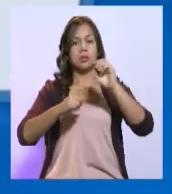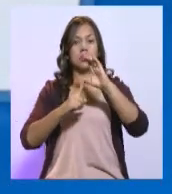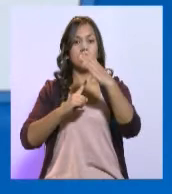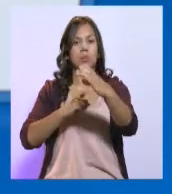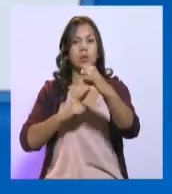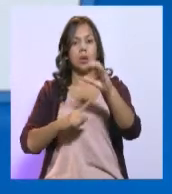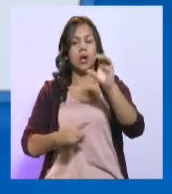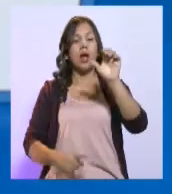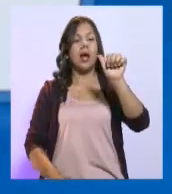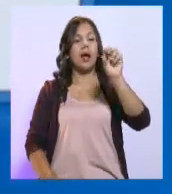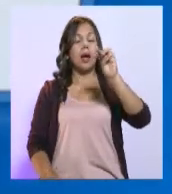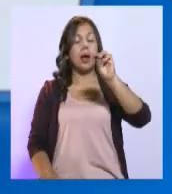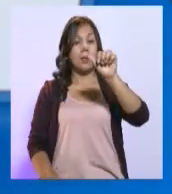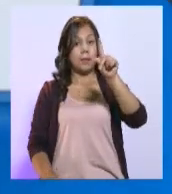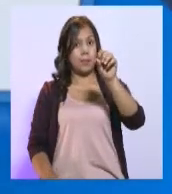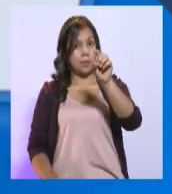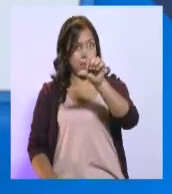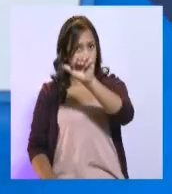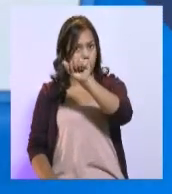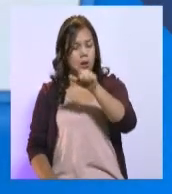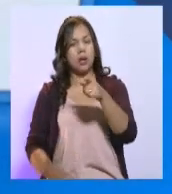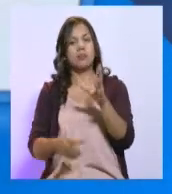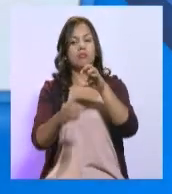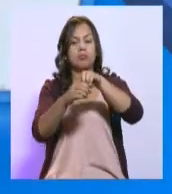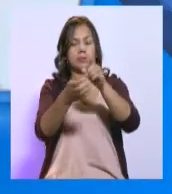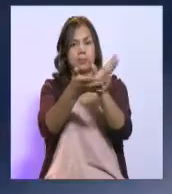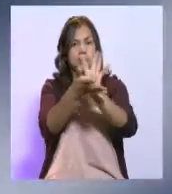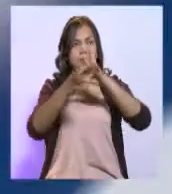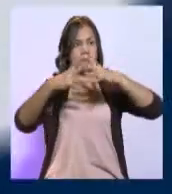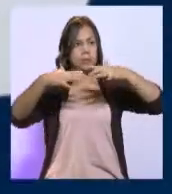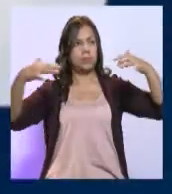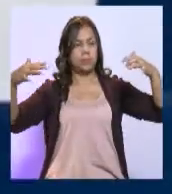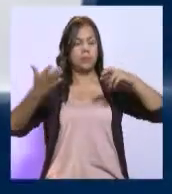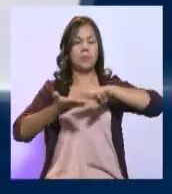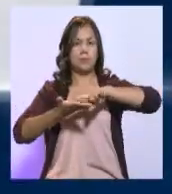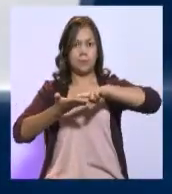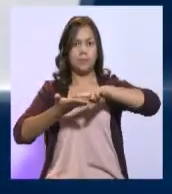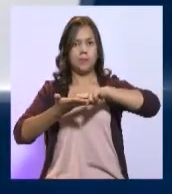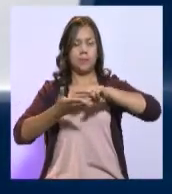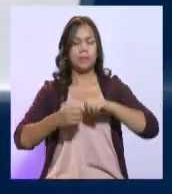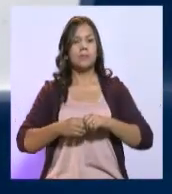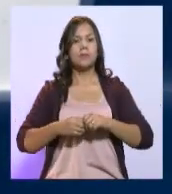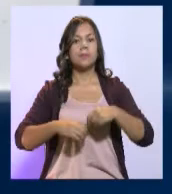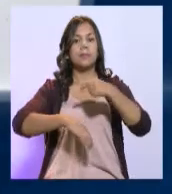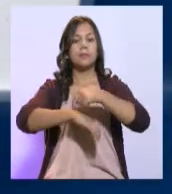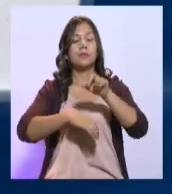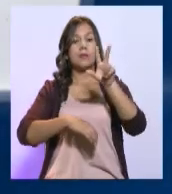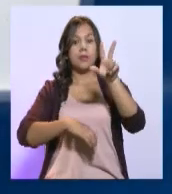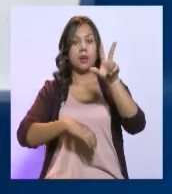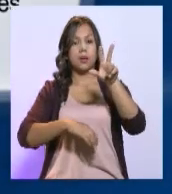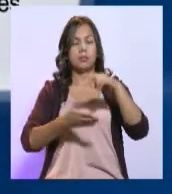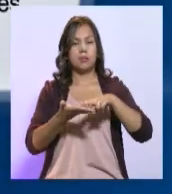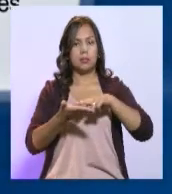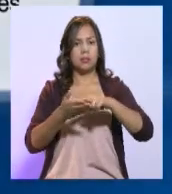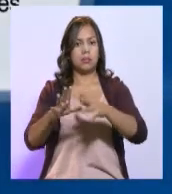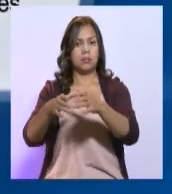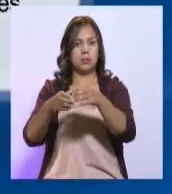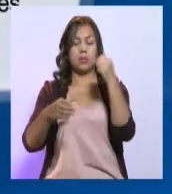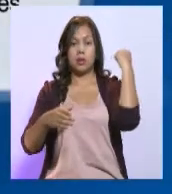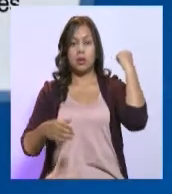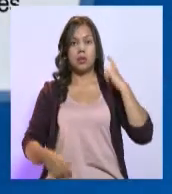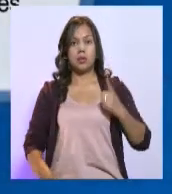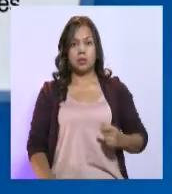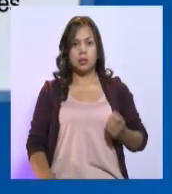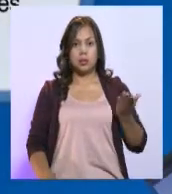Amapola Naranjo, esto en el Salón José Mejía Lequerica del Palacio Legislativo. A las 15 horas, sesión de la Comisión del Derecho a la